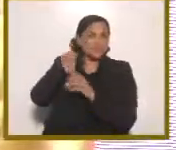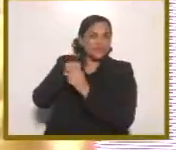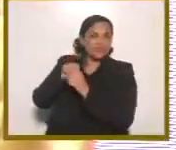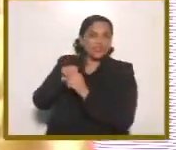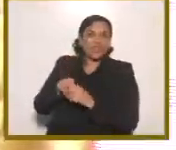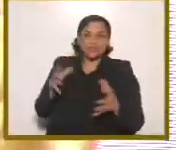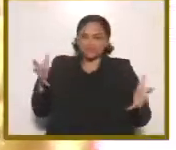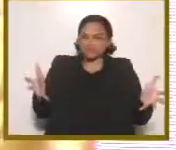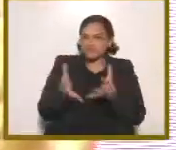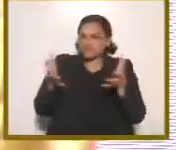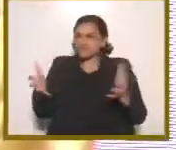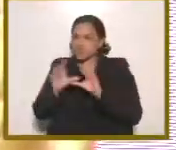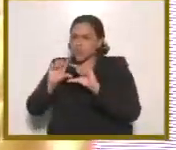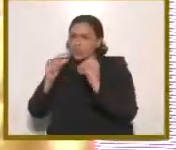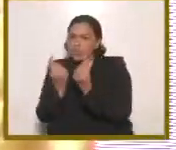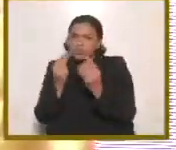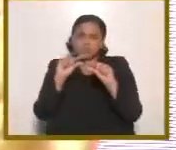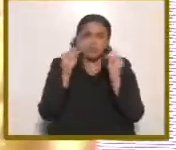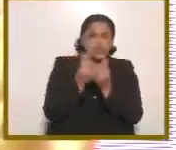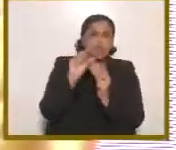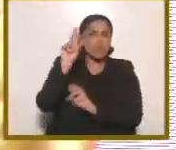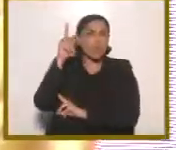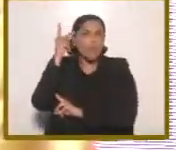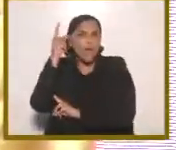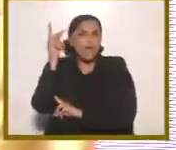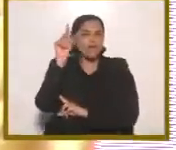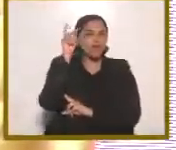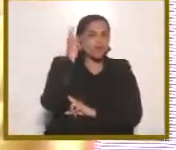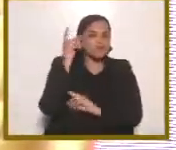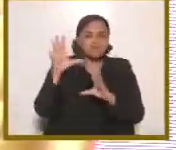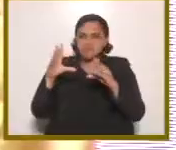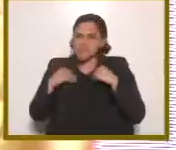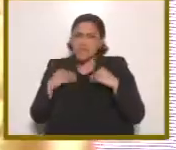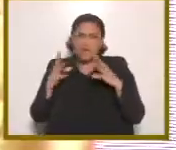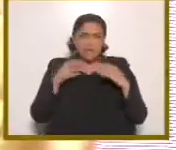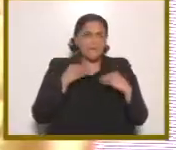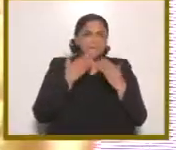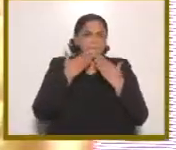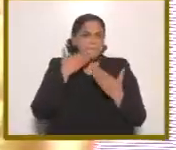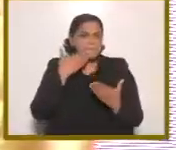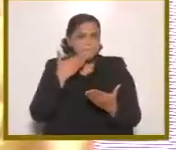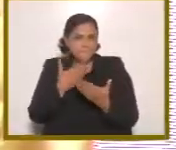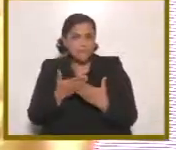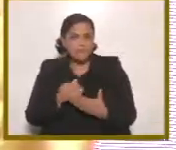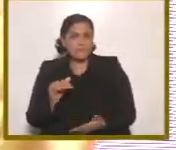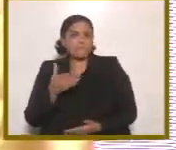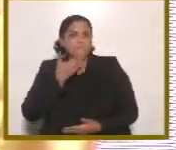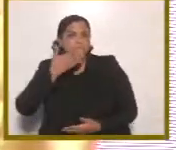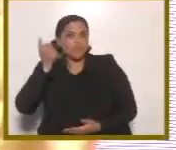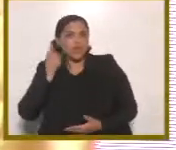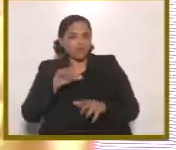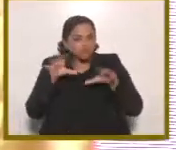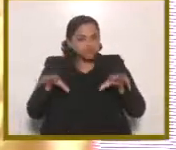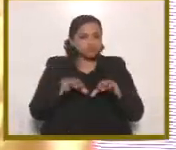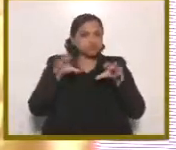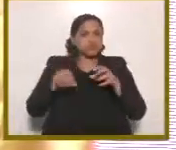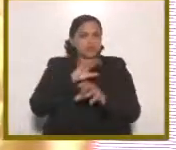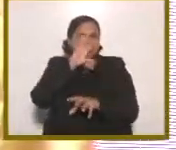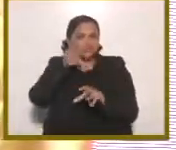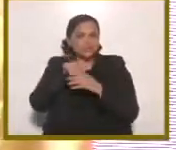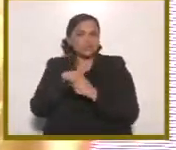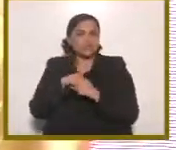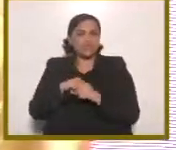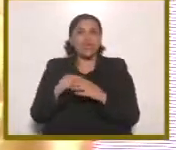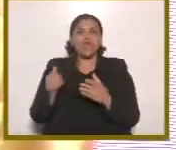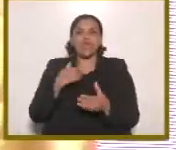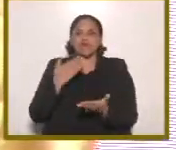a los partidos, agrupaciones y movimientos políticos a adoptar mejores prácticas internas que aseguren la igualdad de oportunidades